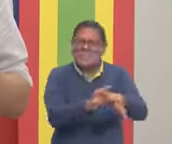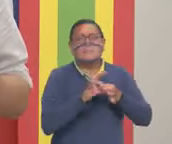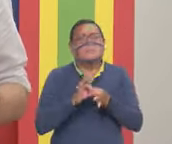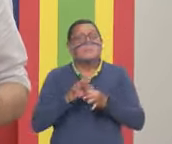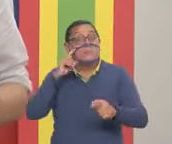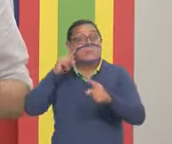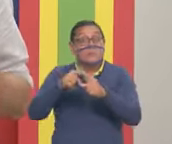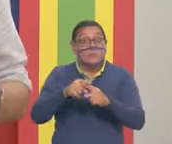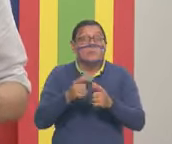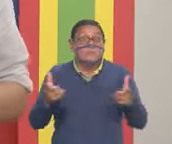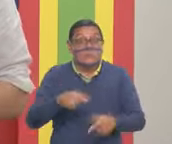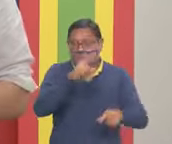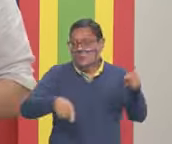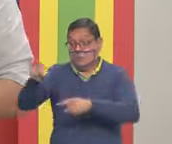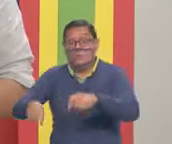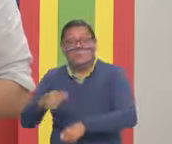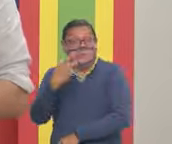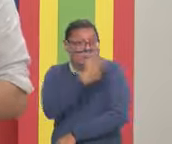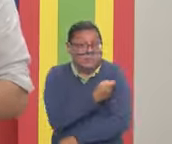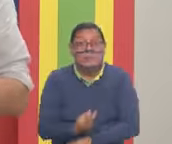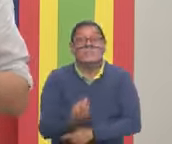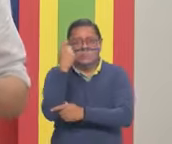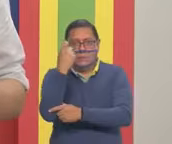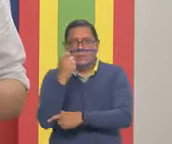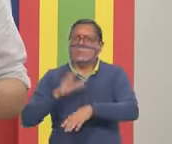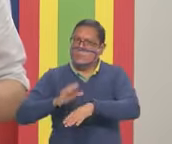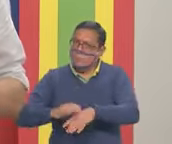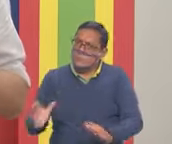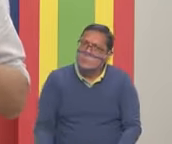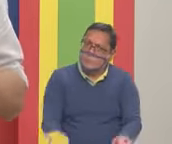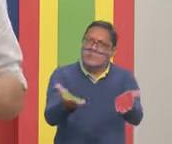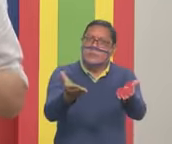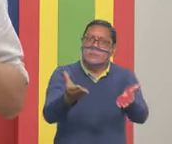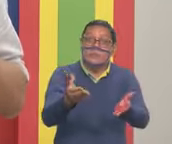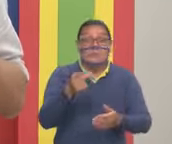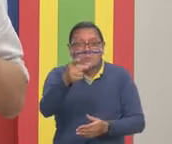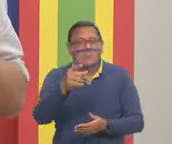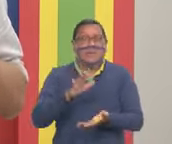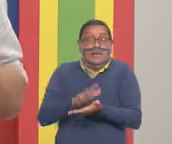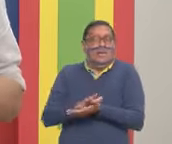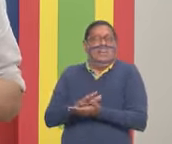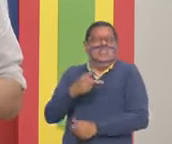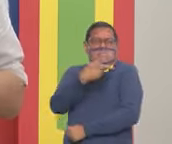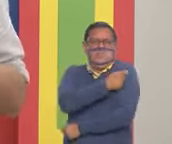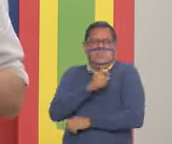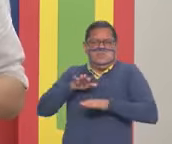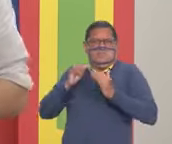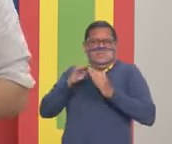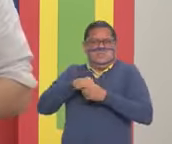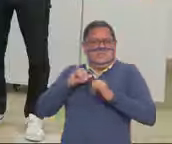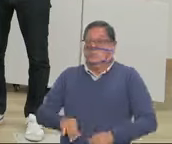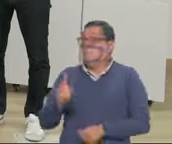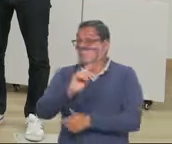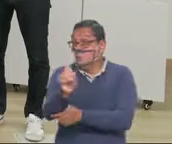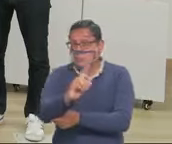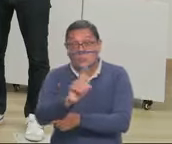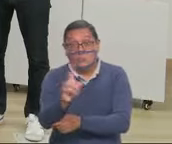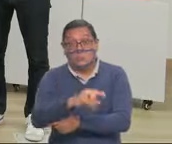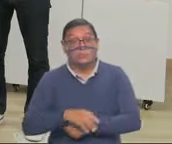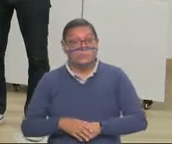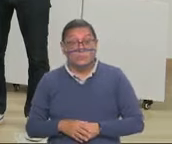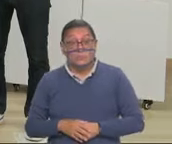tengan que vacunar lo hagan. Es por eso que el llamado es a que no se detengan en la vacunación. Todas